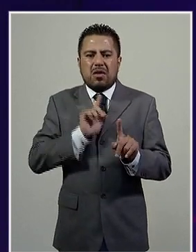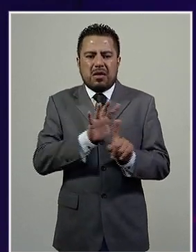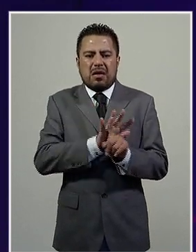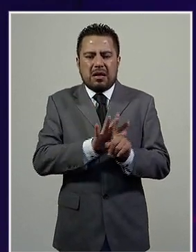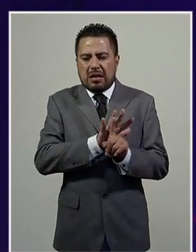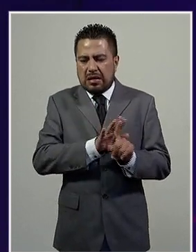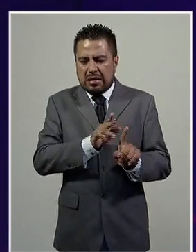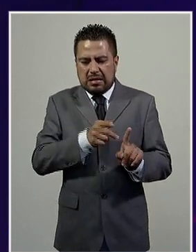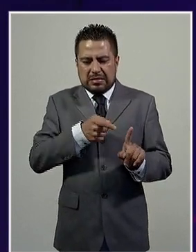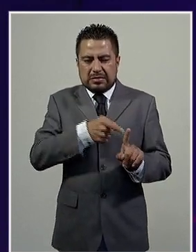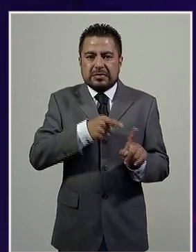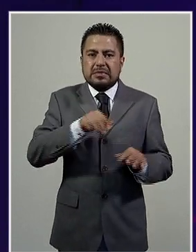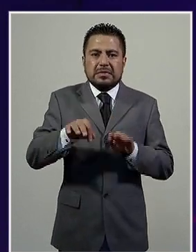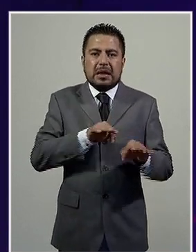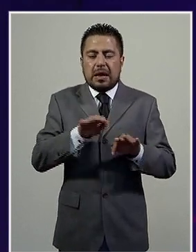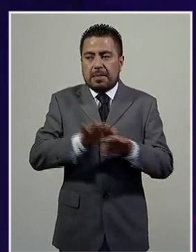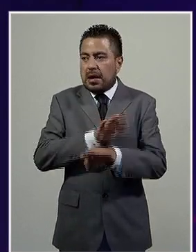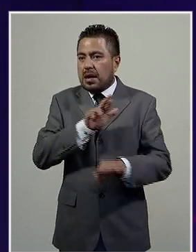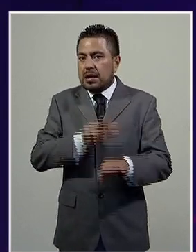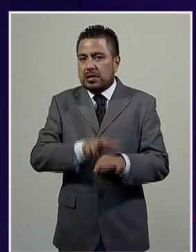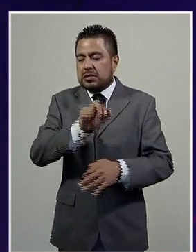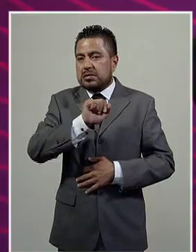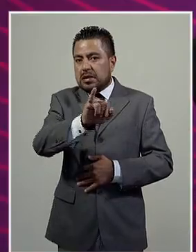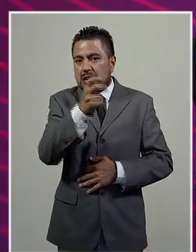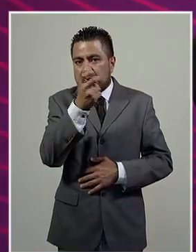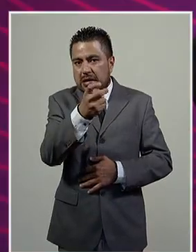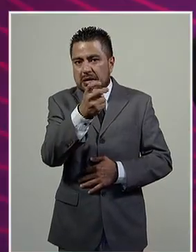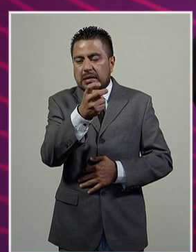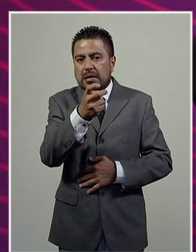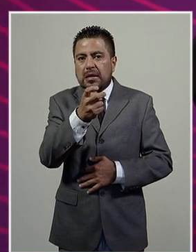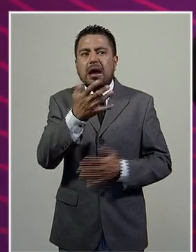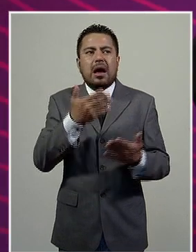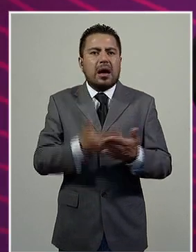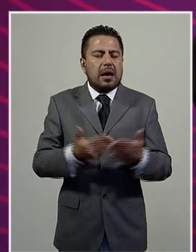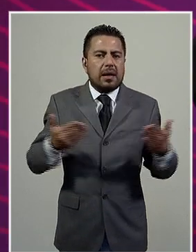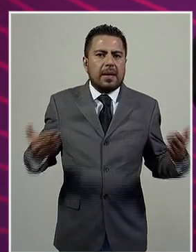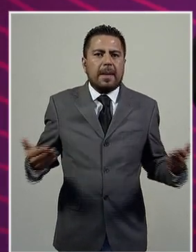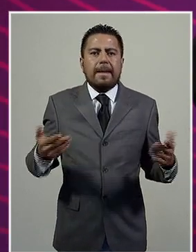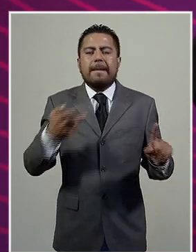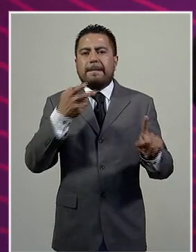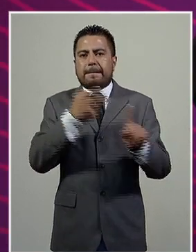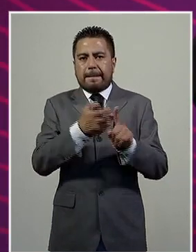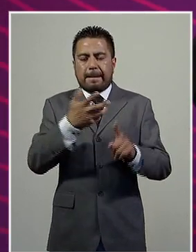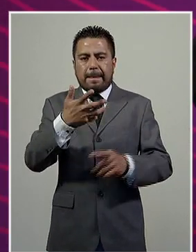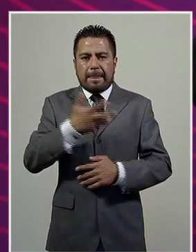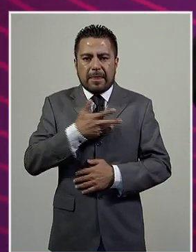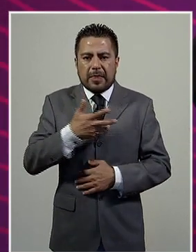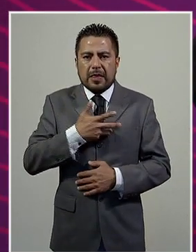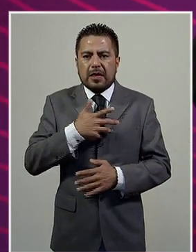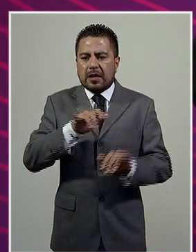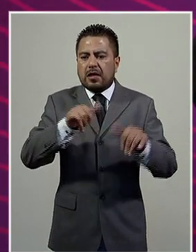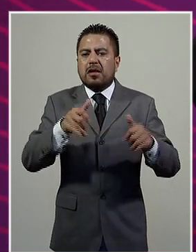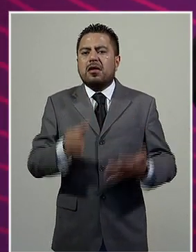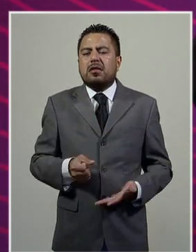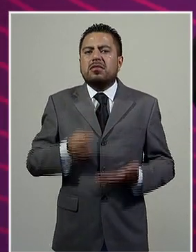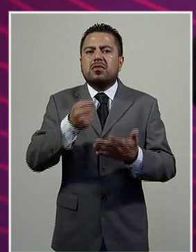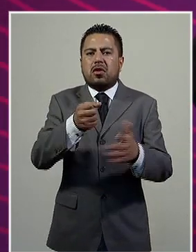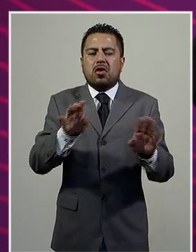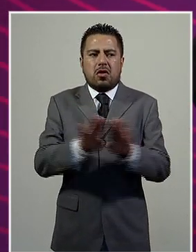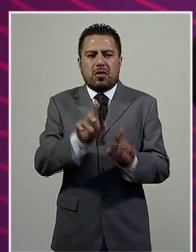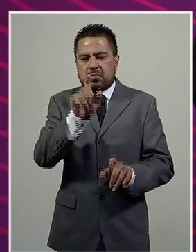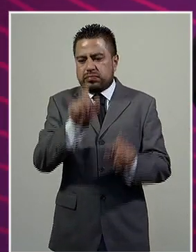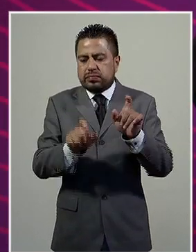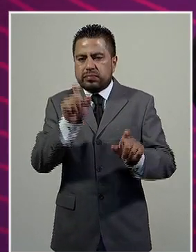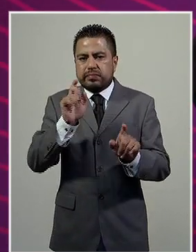en los centros de trabajo es enorme. Es altísimo. Y entonces hay un premio, entre comillas, por cómo te